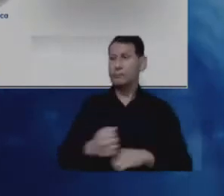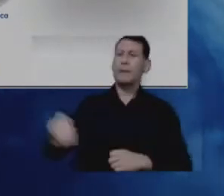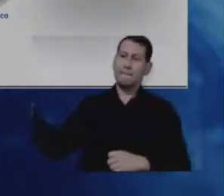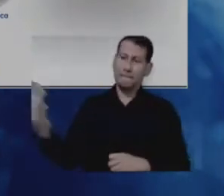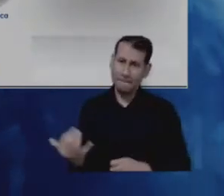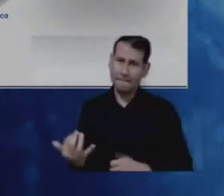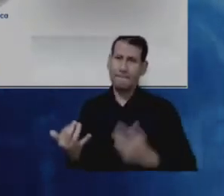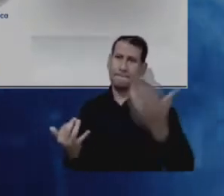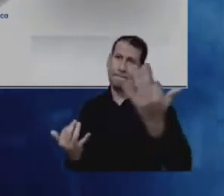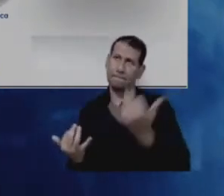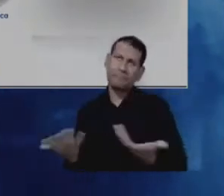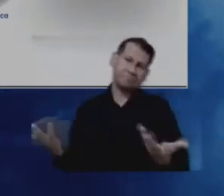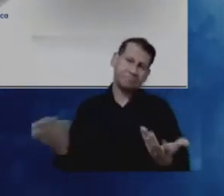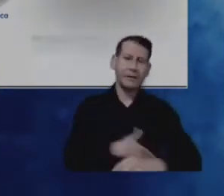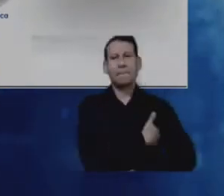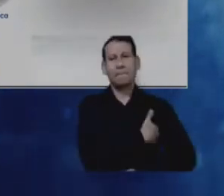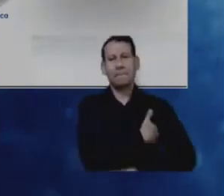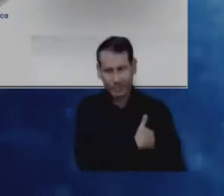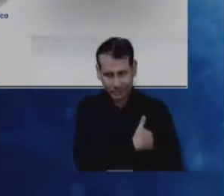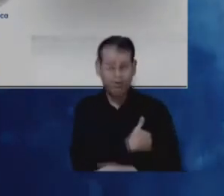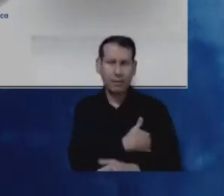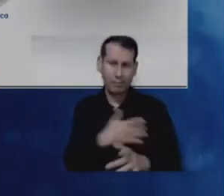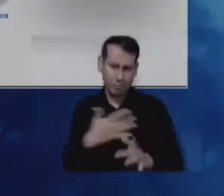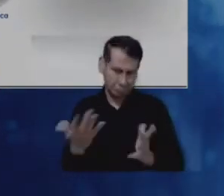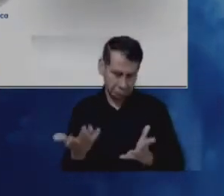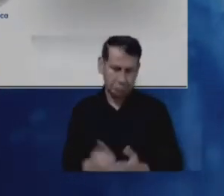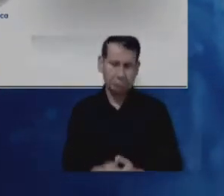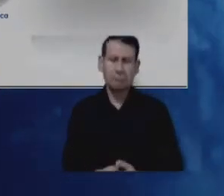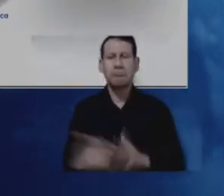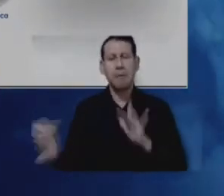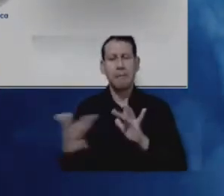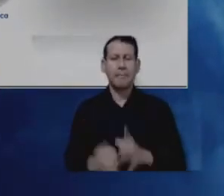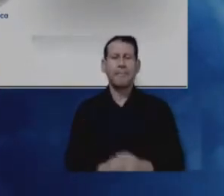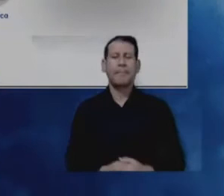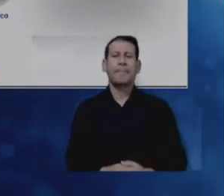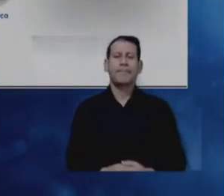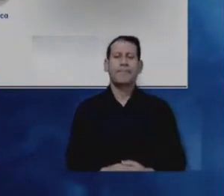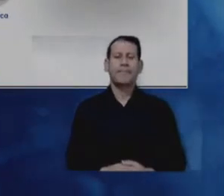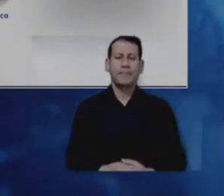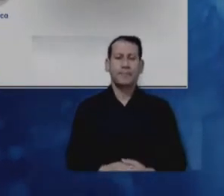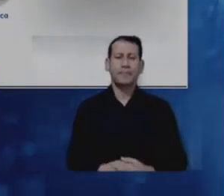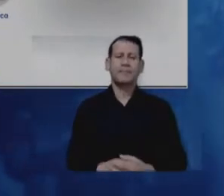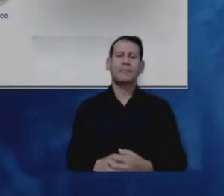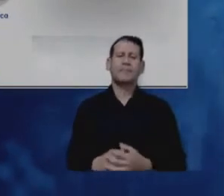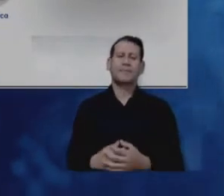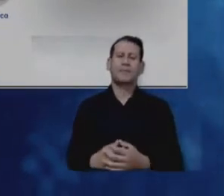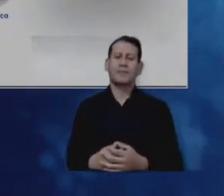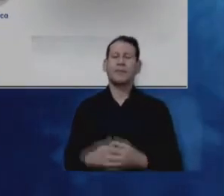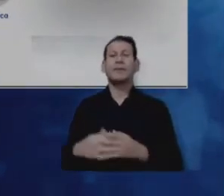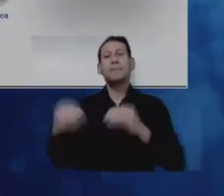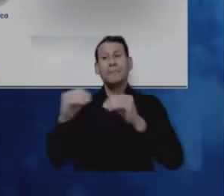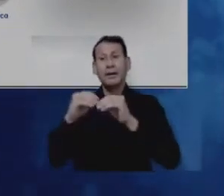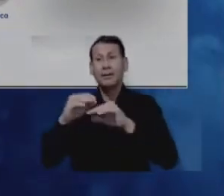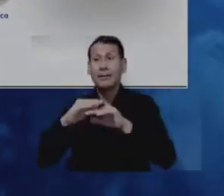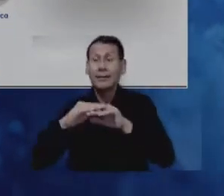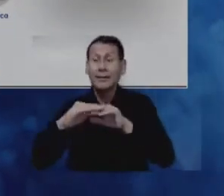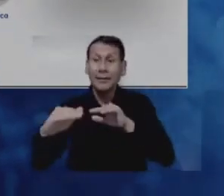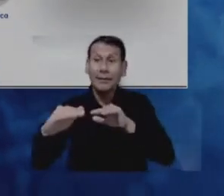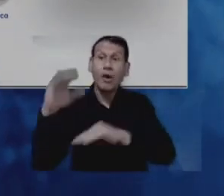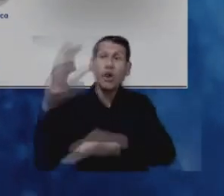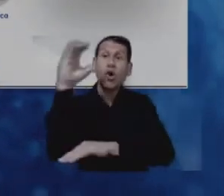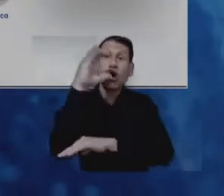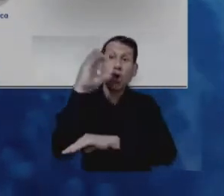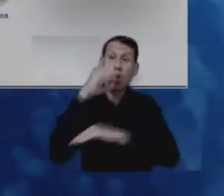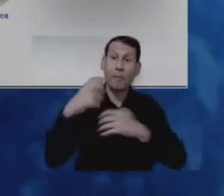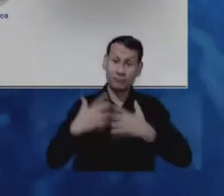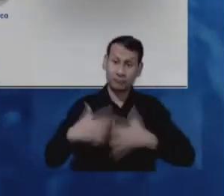ministerio correspondiente, y se invitó a Colombia Productiva como un ente muy importante